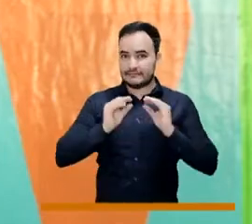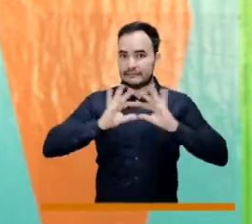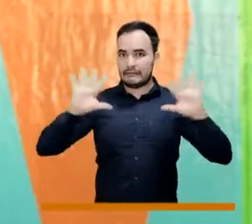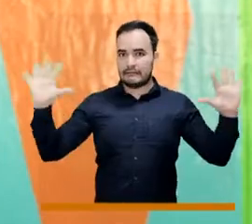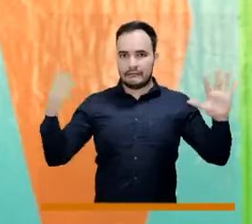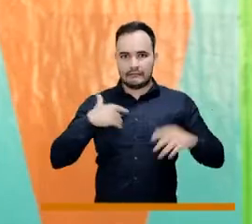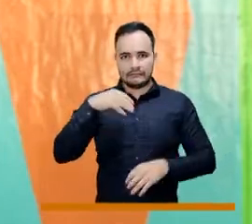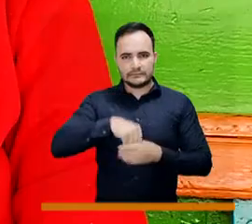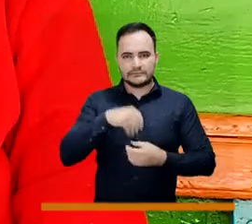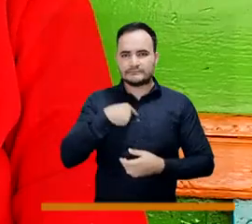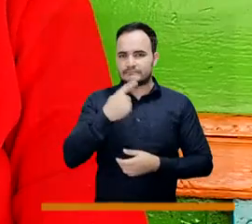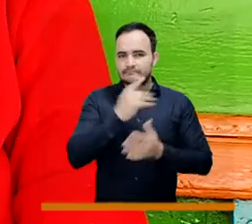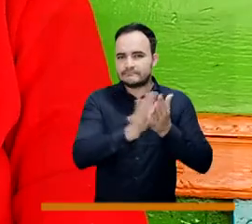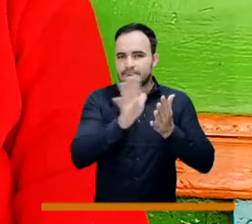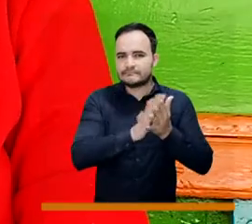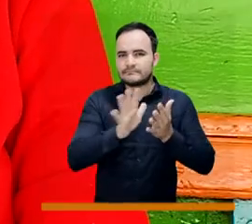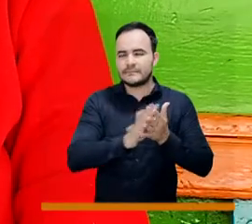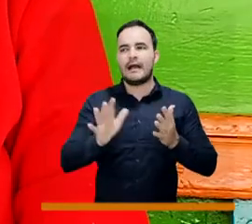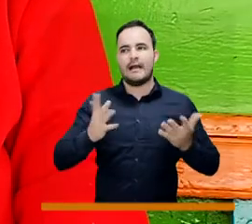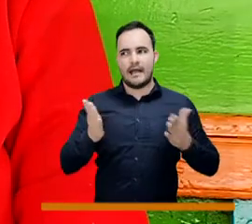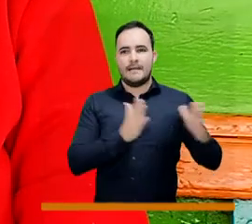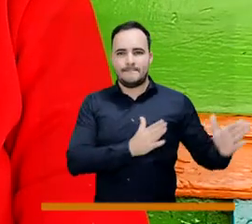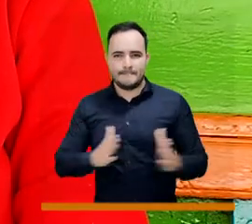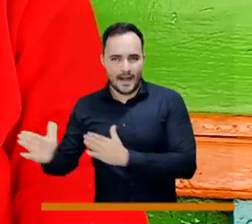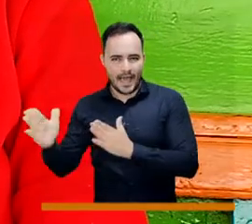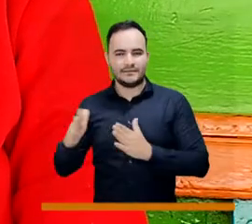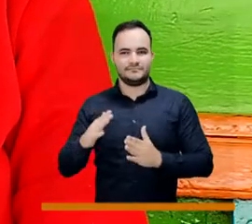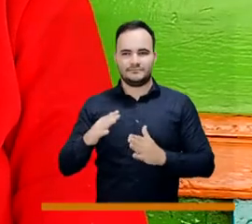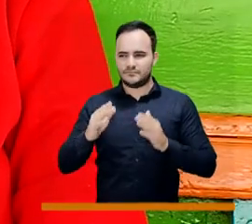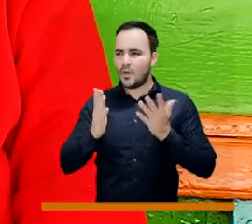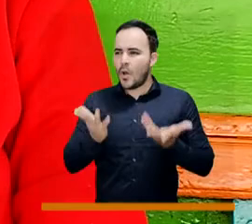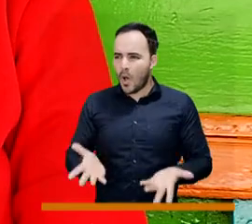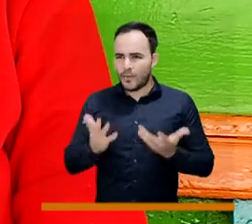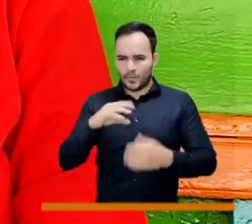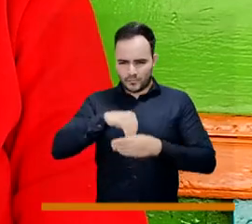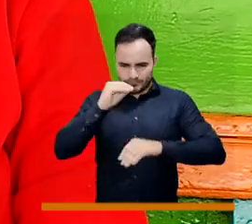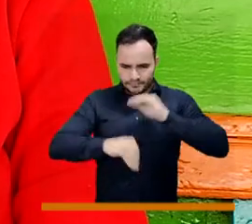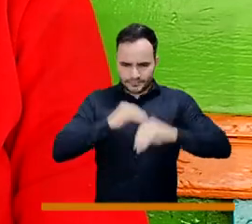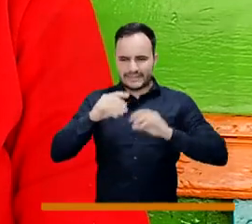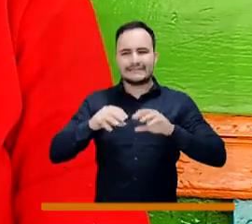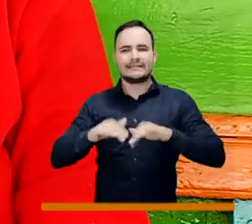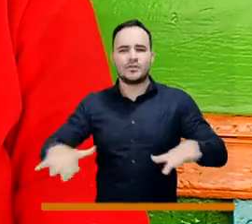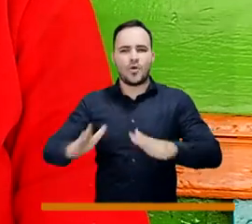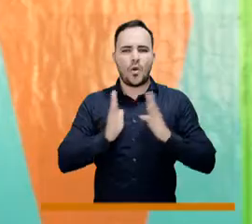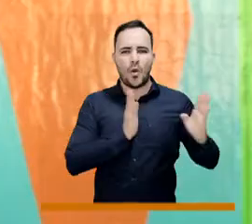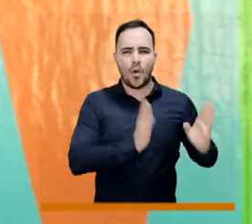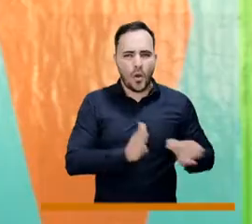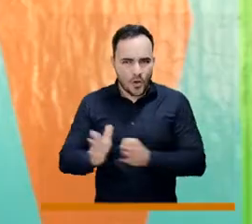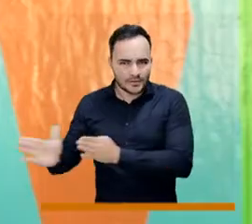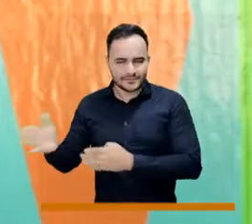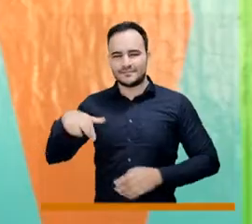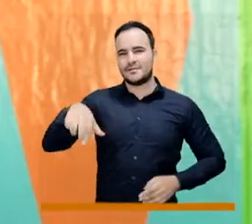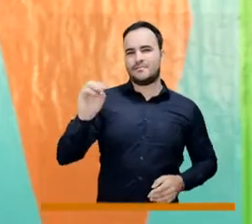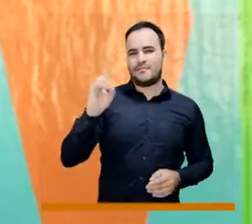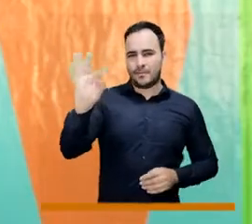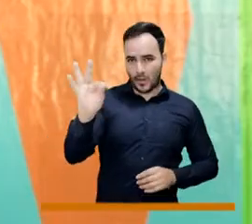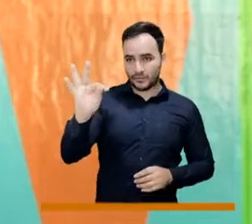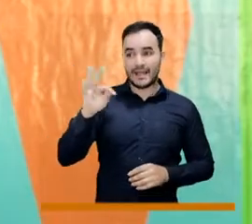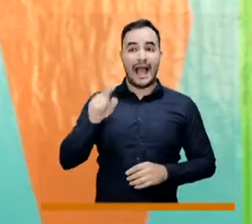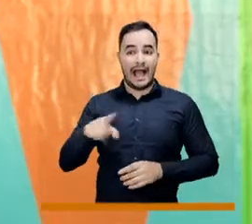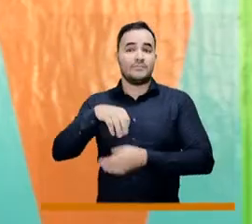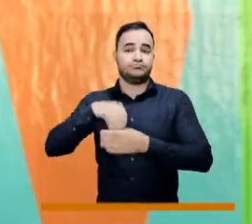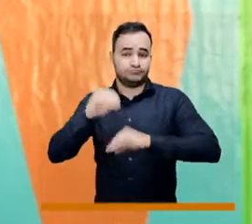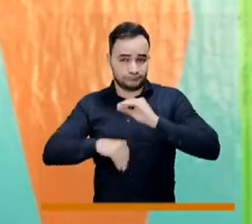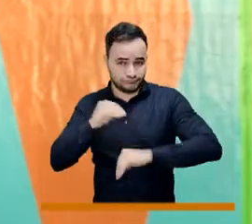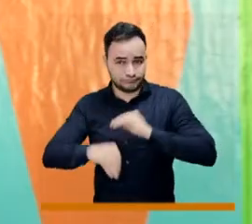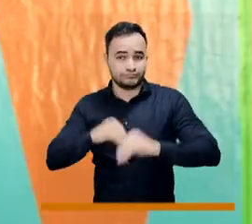POT, el Plan de Ordenamiento Territorial, y desde allí pues se han propuesto cosas para los territorios en ruralidad,